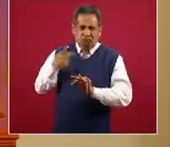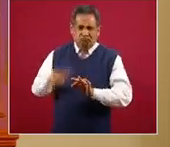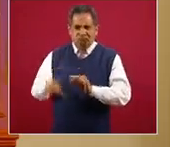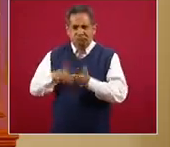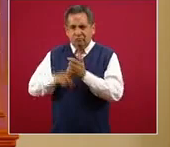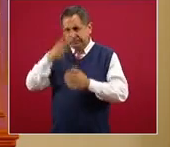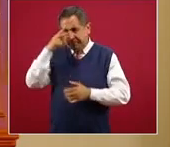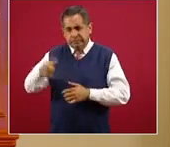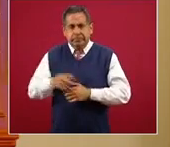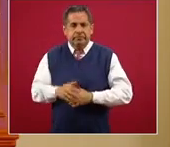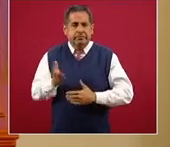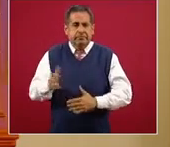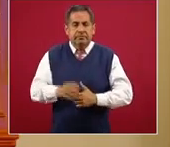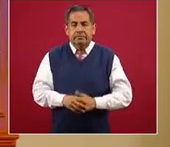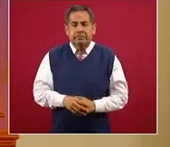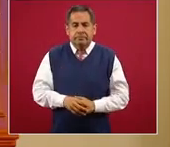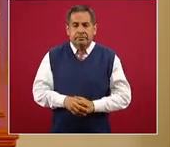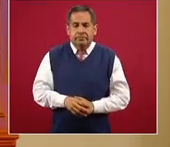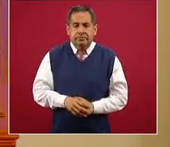en México. Adelante.